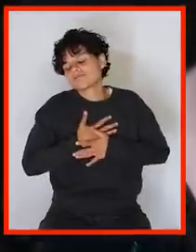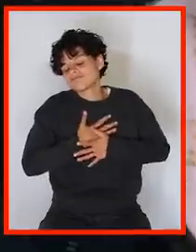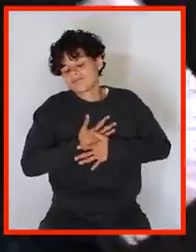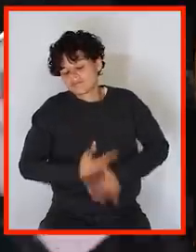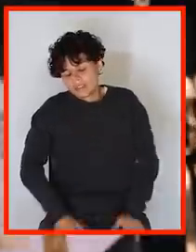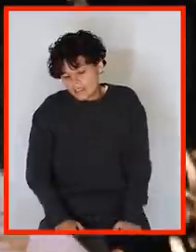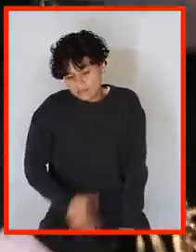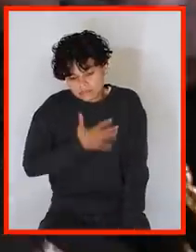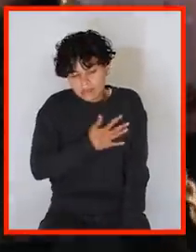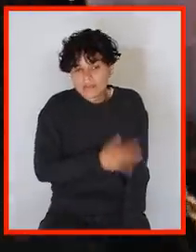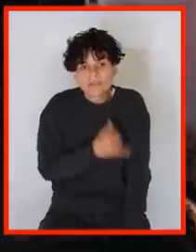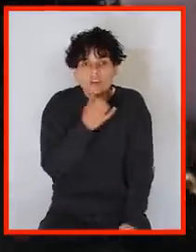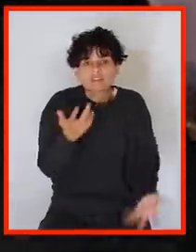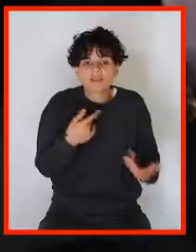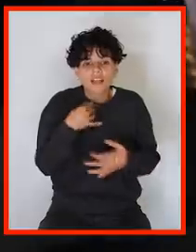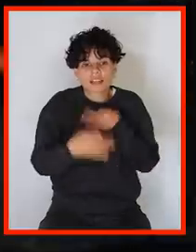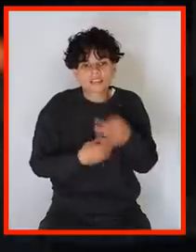Puta, no sé qué decirte, hermano.